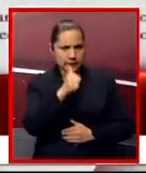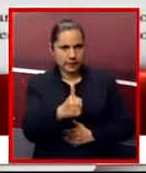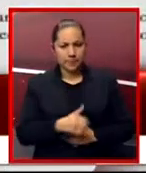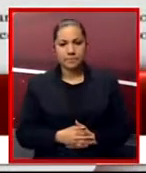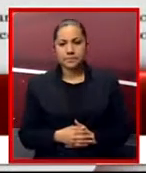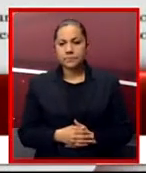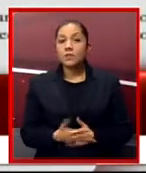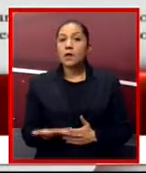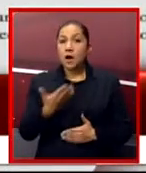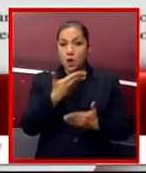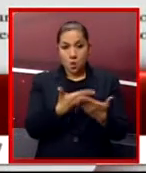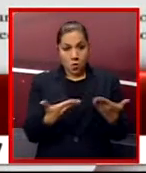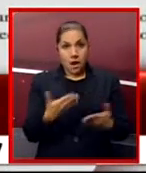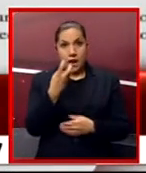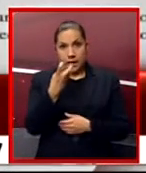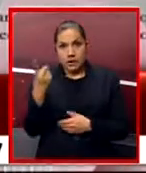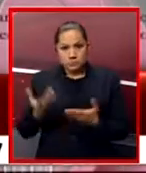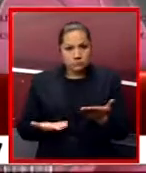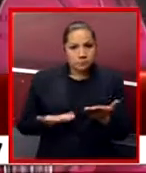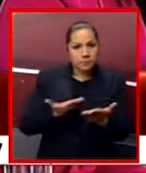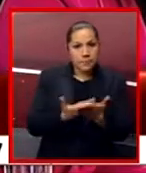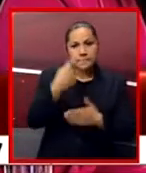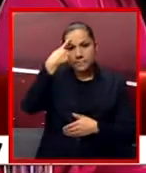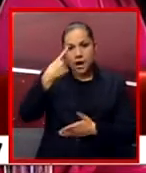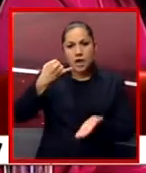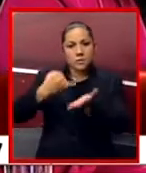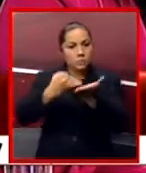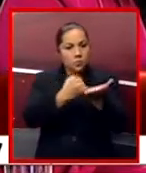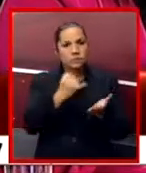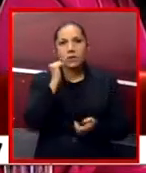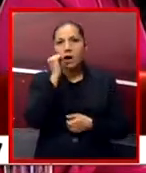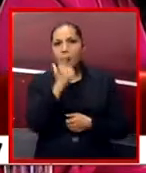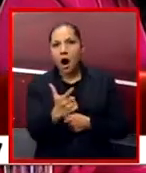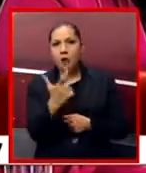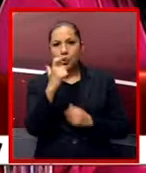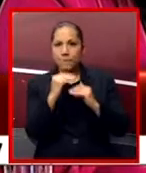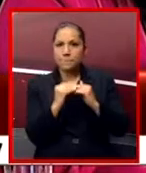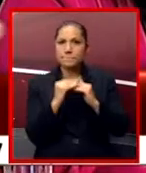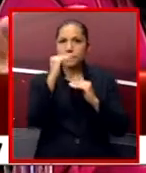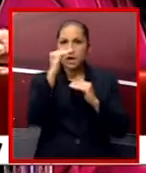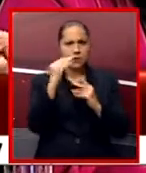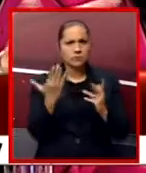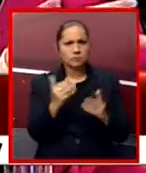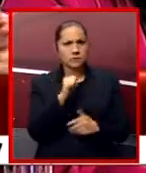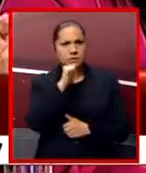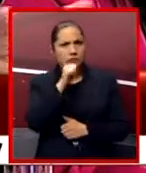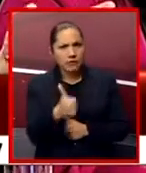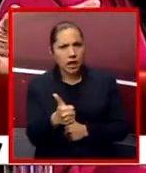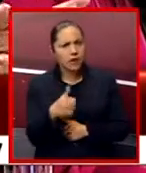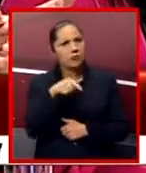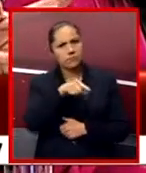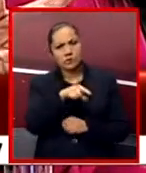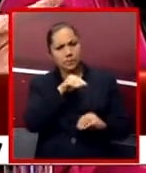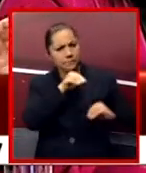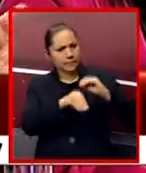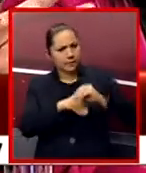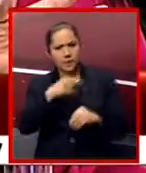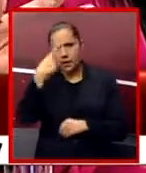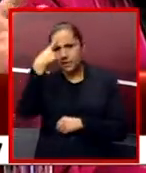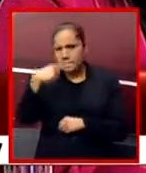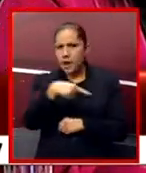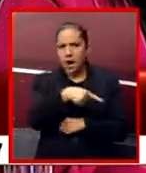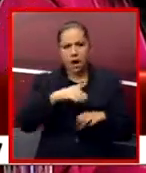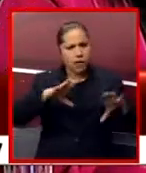No incluyen ninguna propuesta de incremento de impuestos, ni ningún impuesto nuevo, ni ningún cambio en las bases tributarias